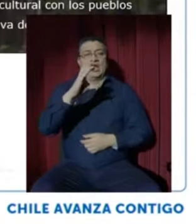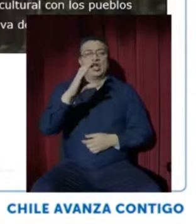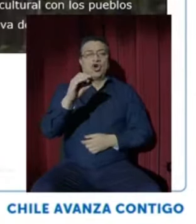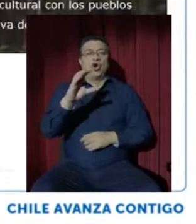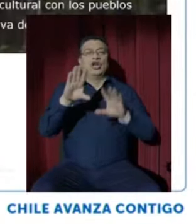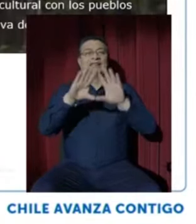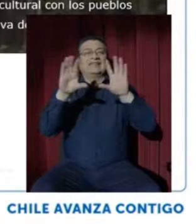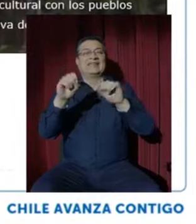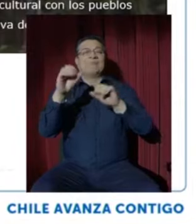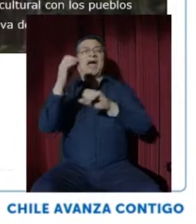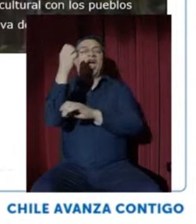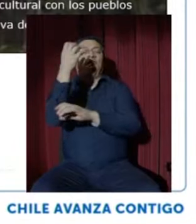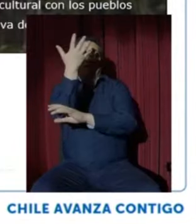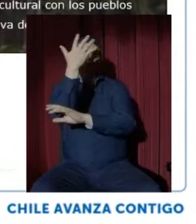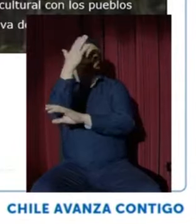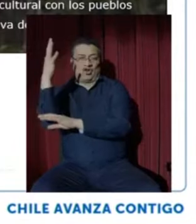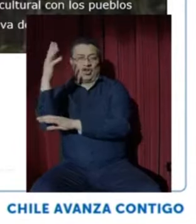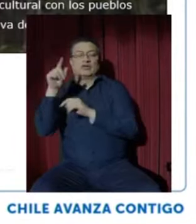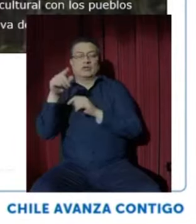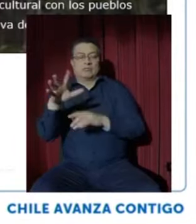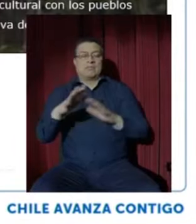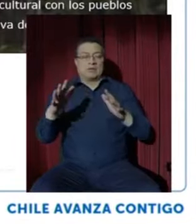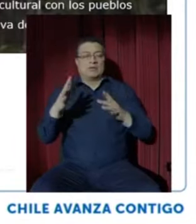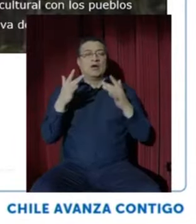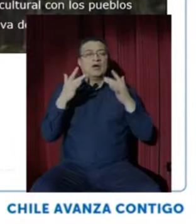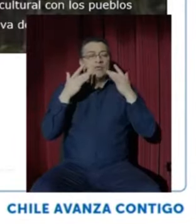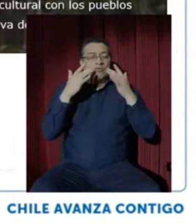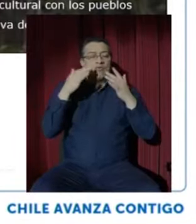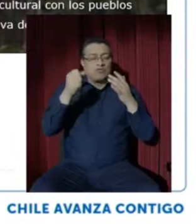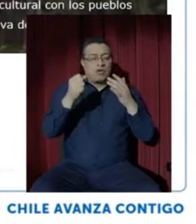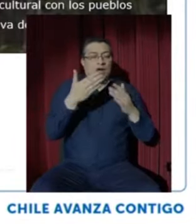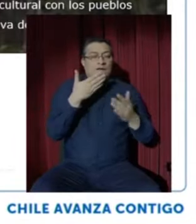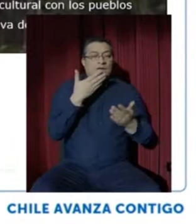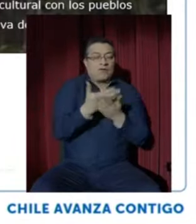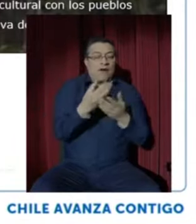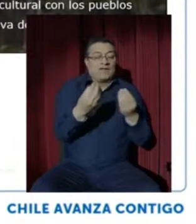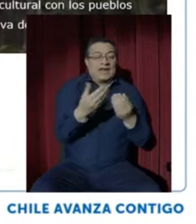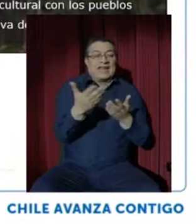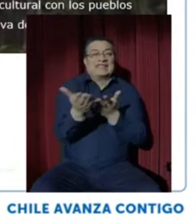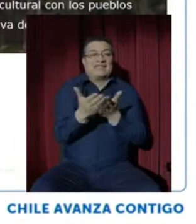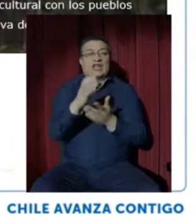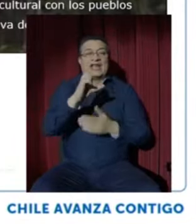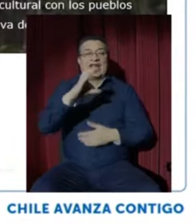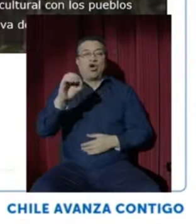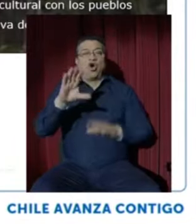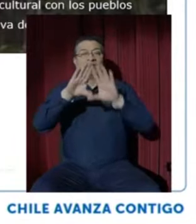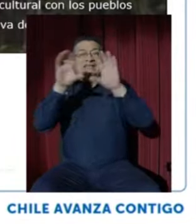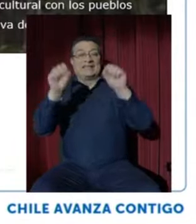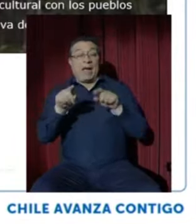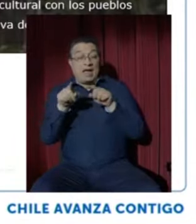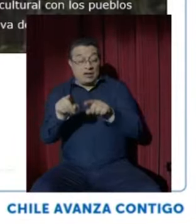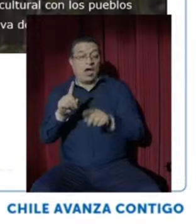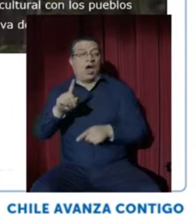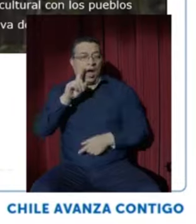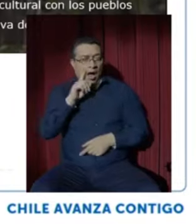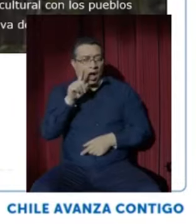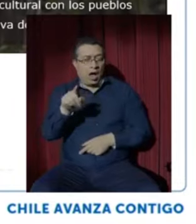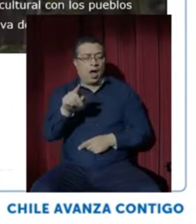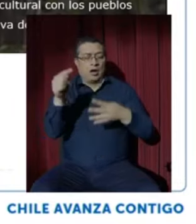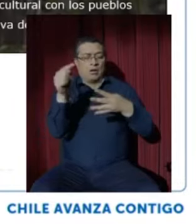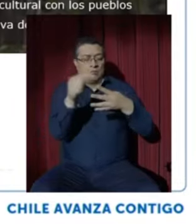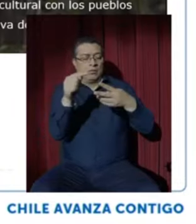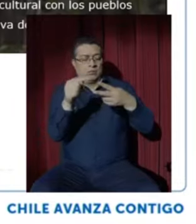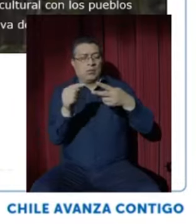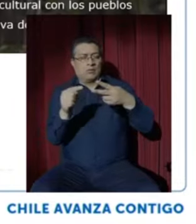zofío que satisfagan la demanda actual y futura por bienes y servicios ecosistémicos y aquí hay un par de